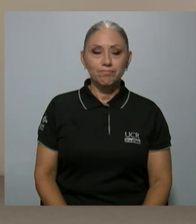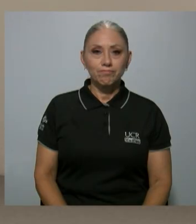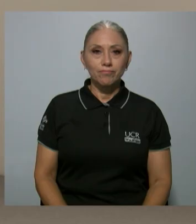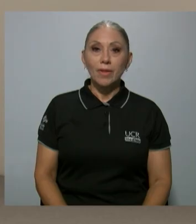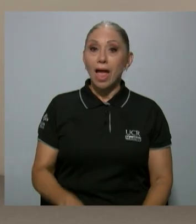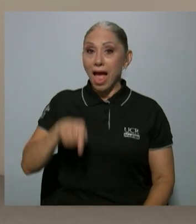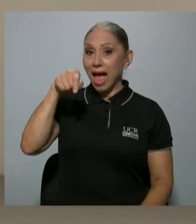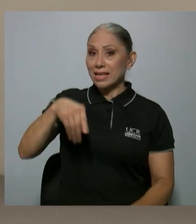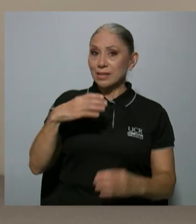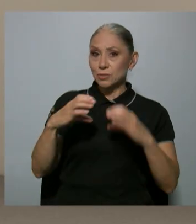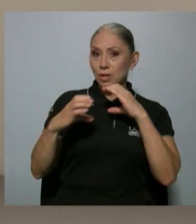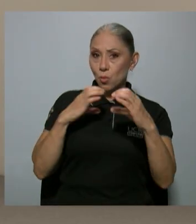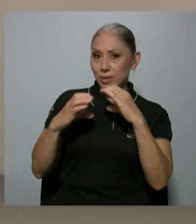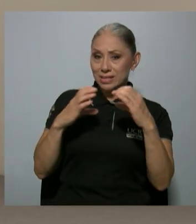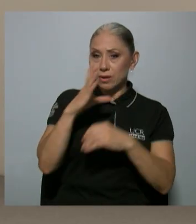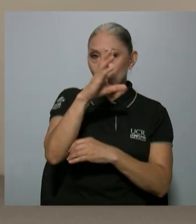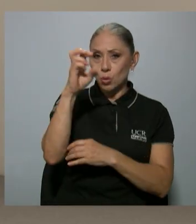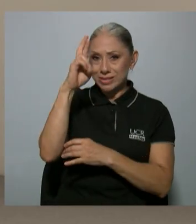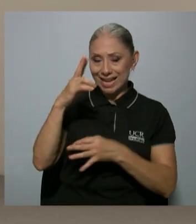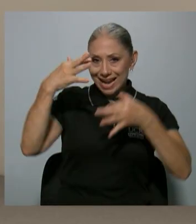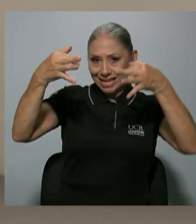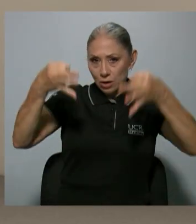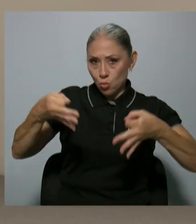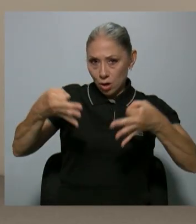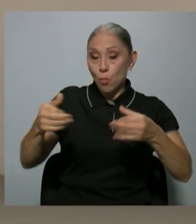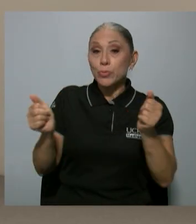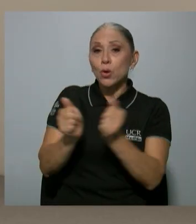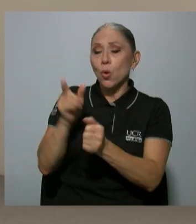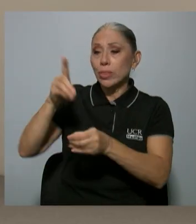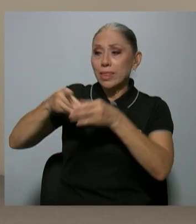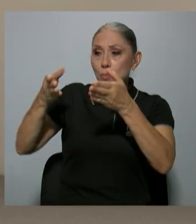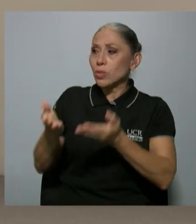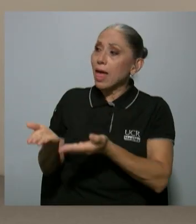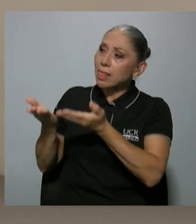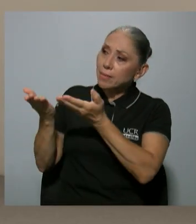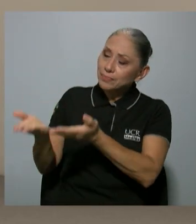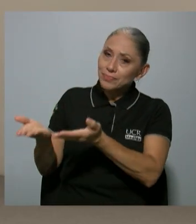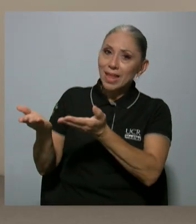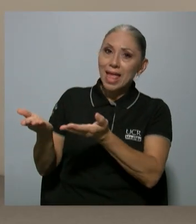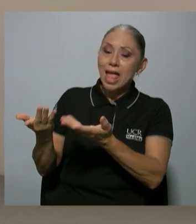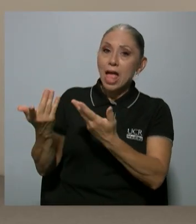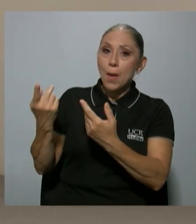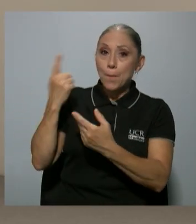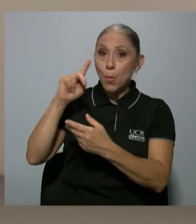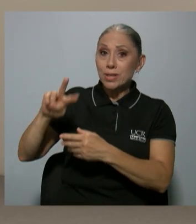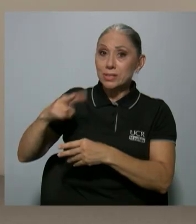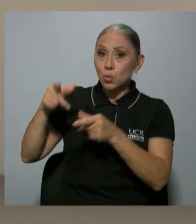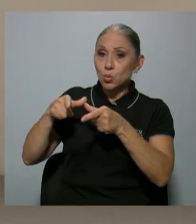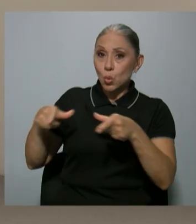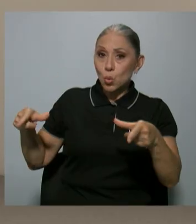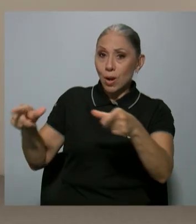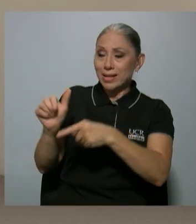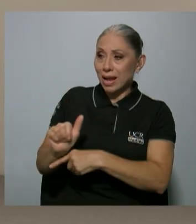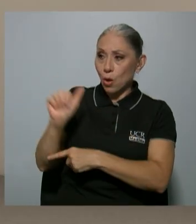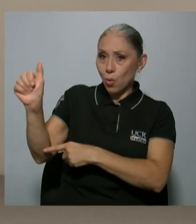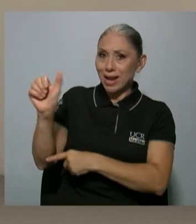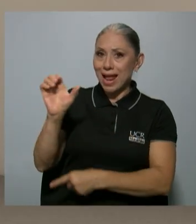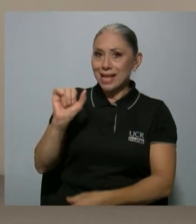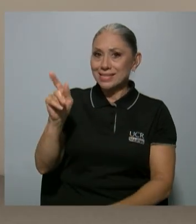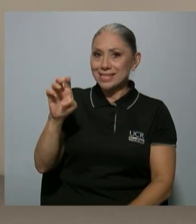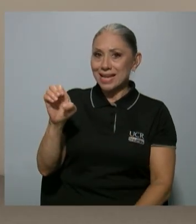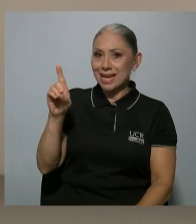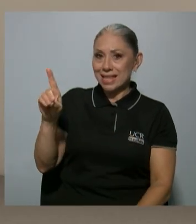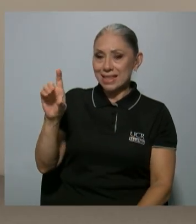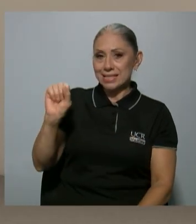Estamos en La Conversa, en Costa Rica, en Juego con la diputada electa por el segundo lugar de Alajuela, Sigrid